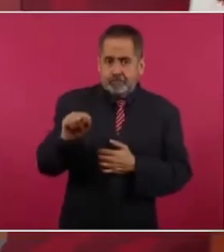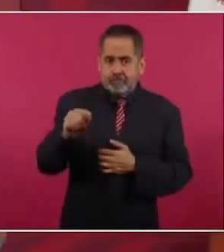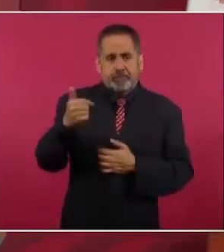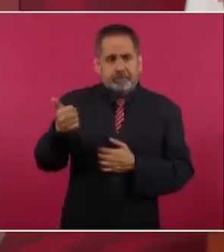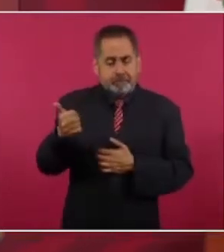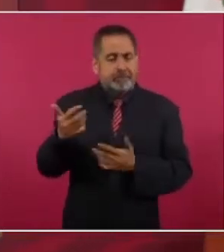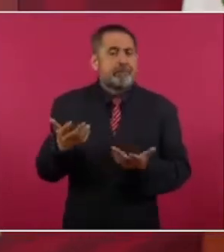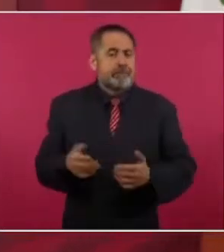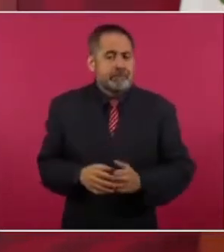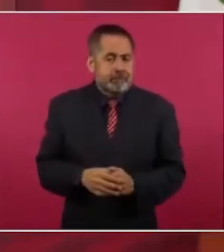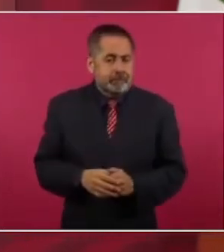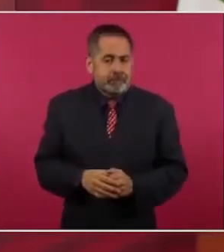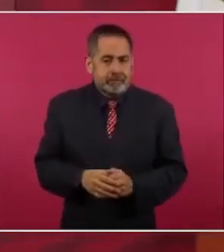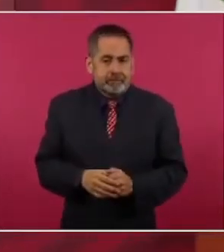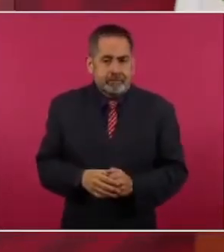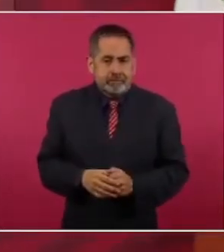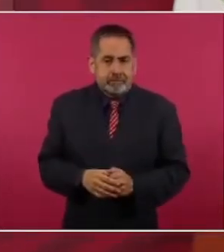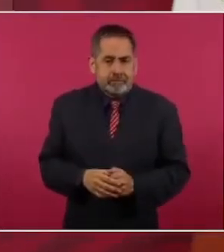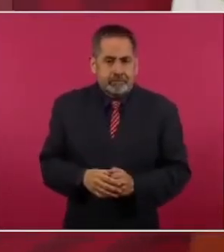0.6.